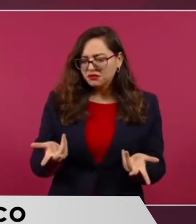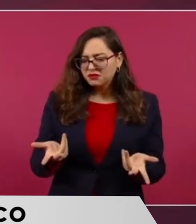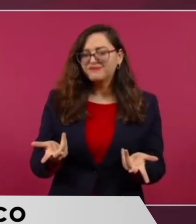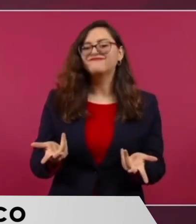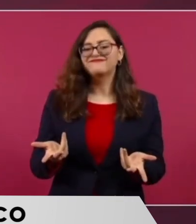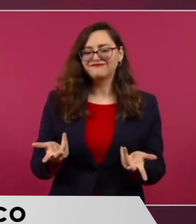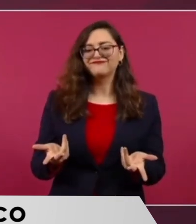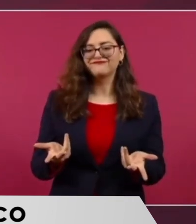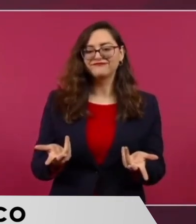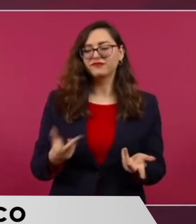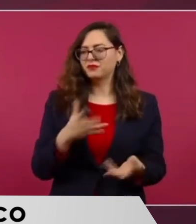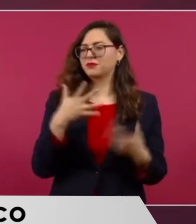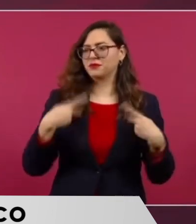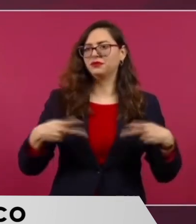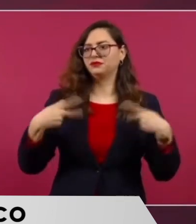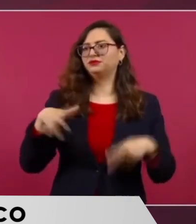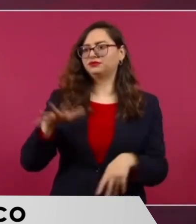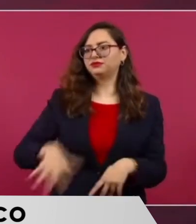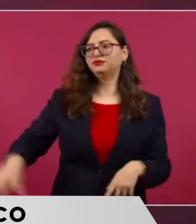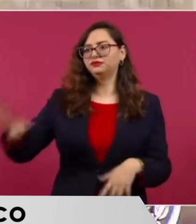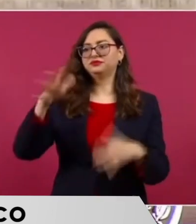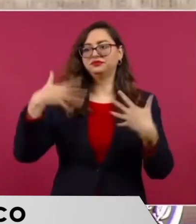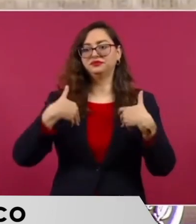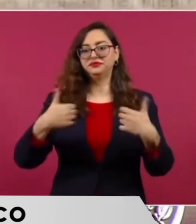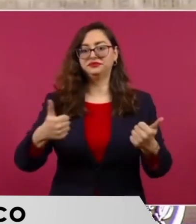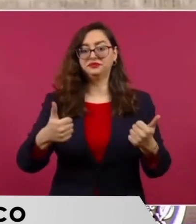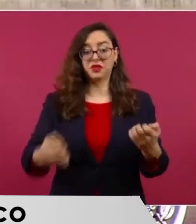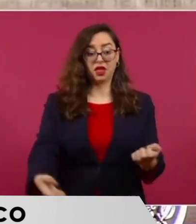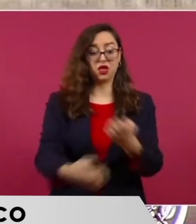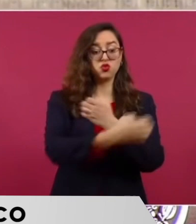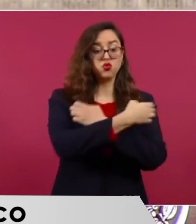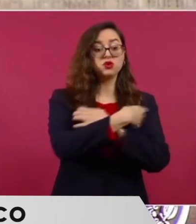nivel académico con la cultura.